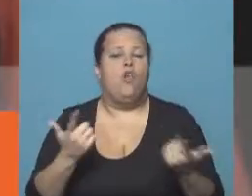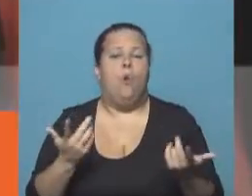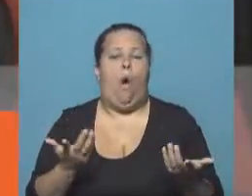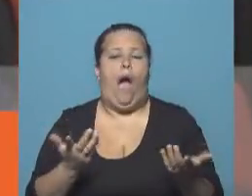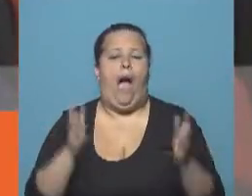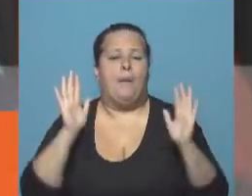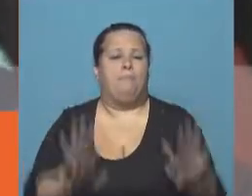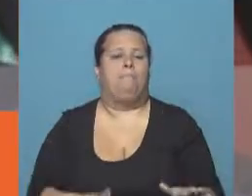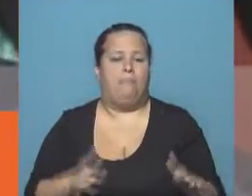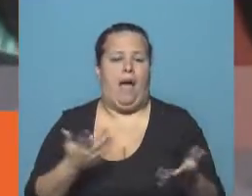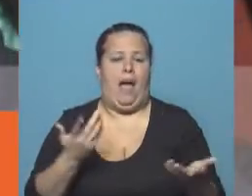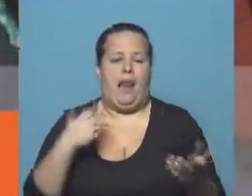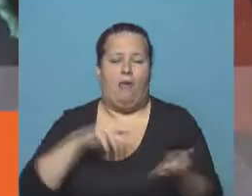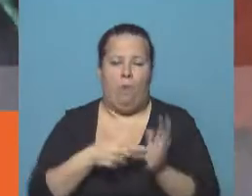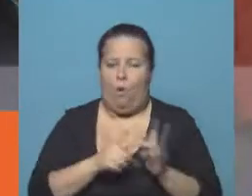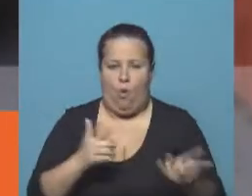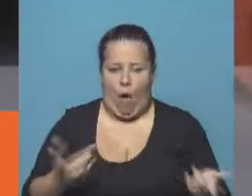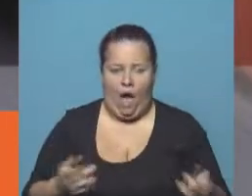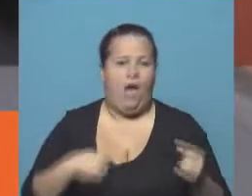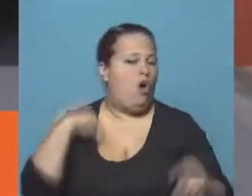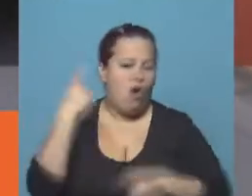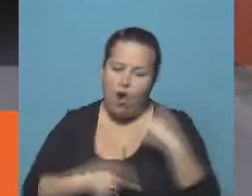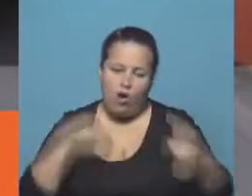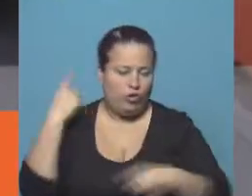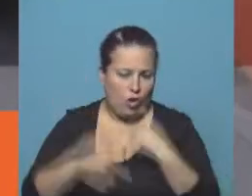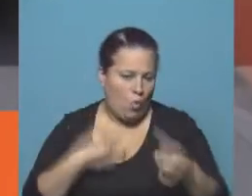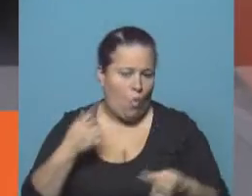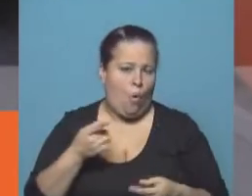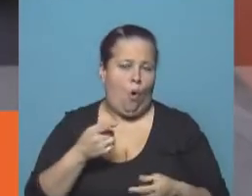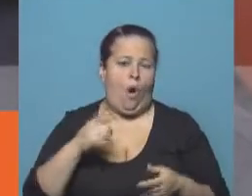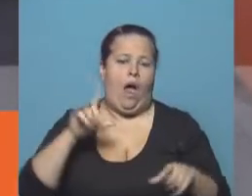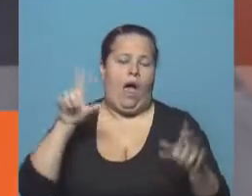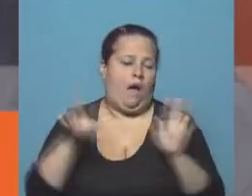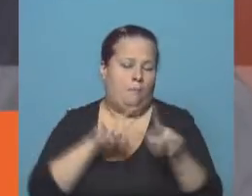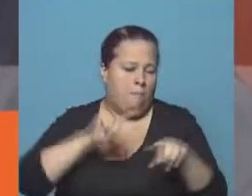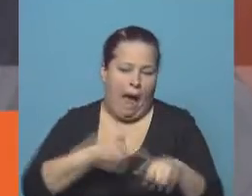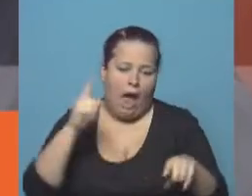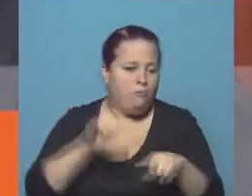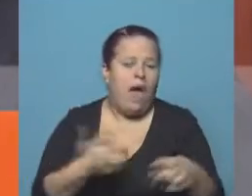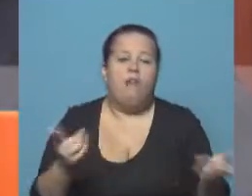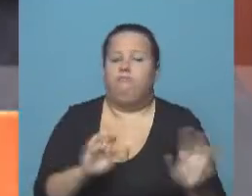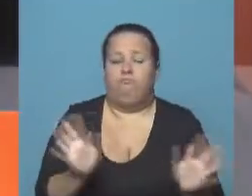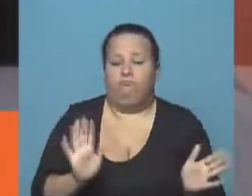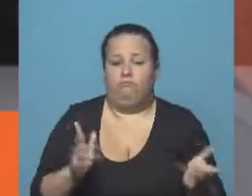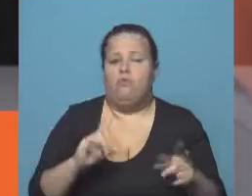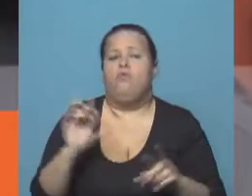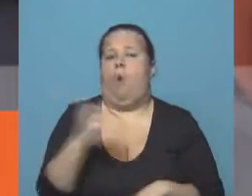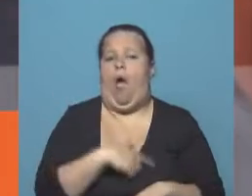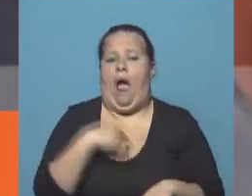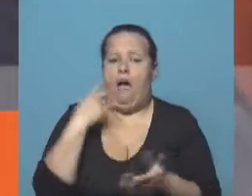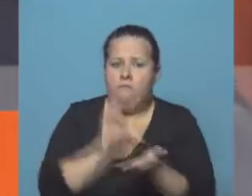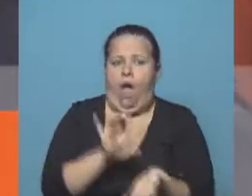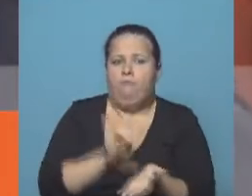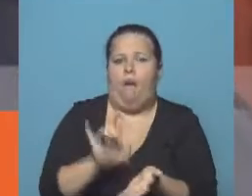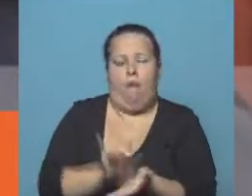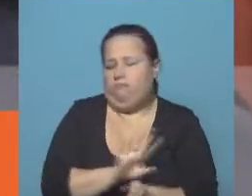a parar la conflictividad, vamos a seguir en medidas de acción porque no da como para seguir despidiendo